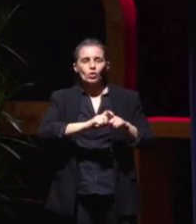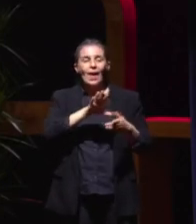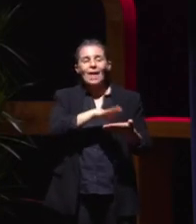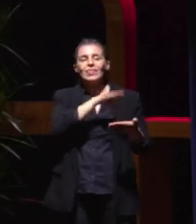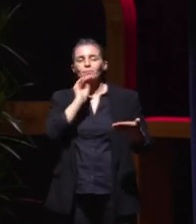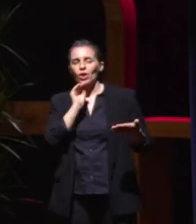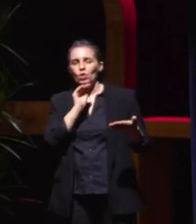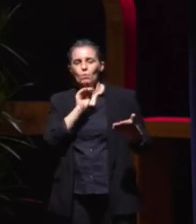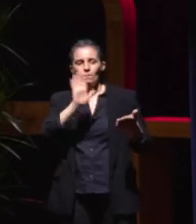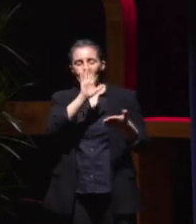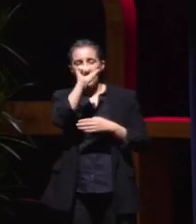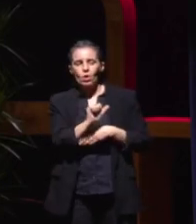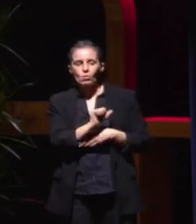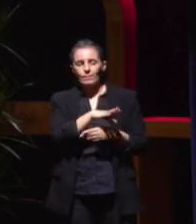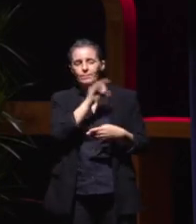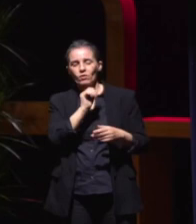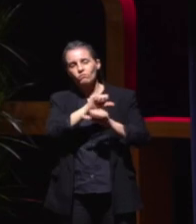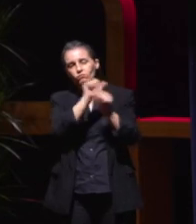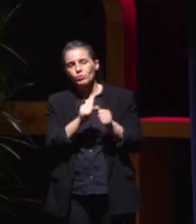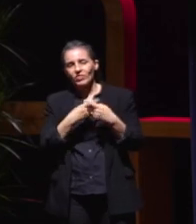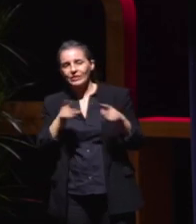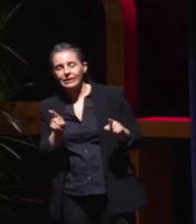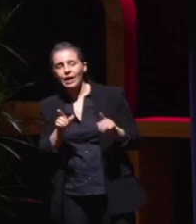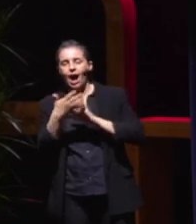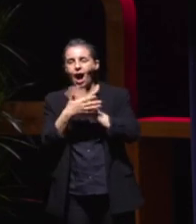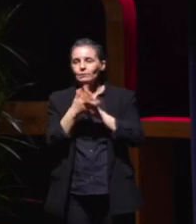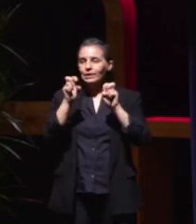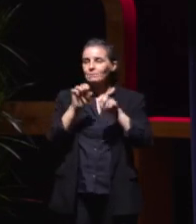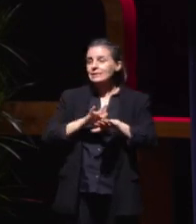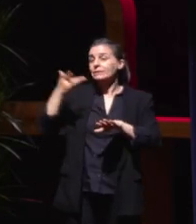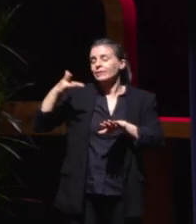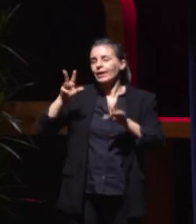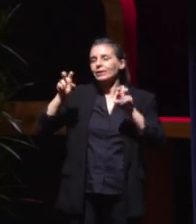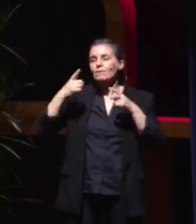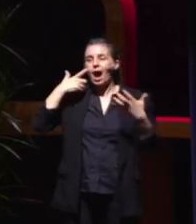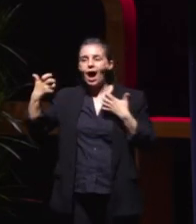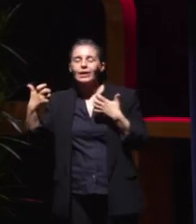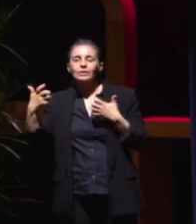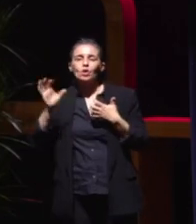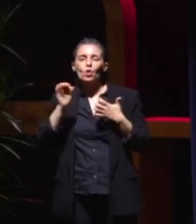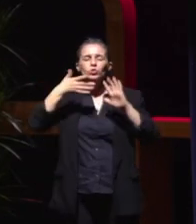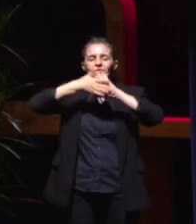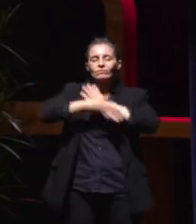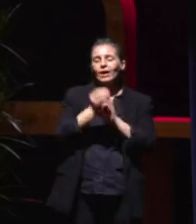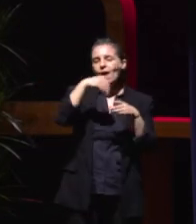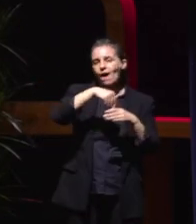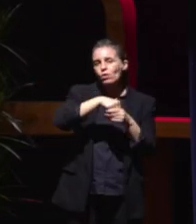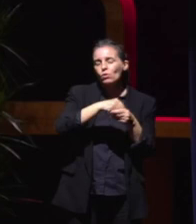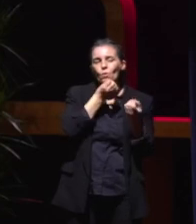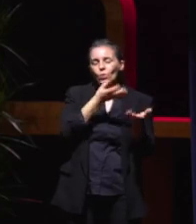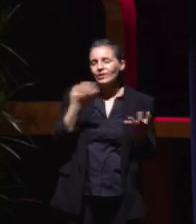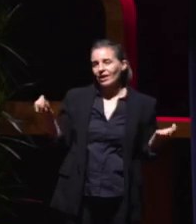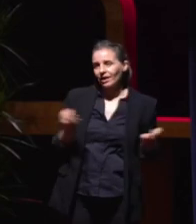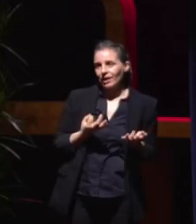de las películas que se hace como con más sensibilidad no solo hacia el arte sino hacia lo que significan lo que lo que cuentan